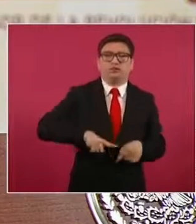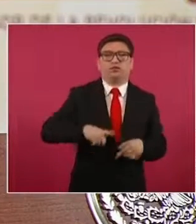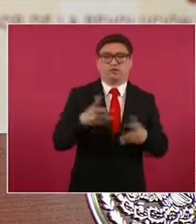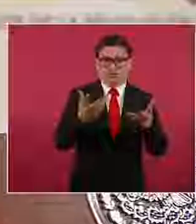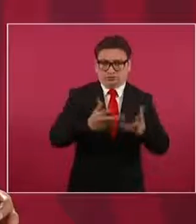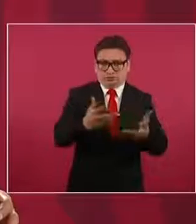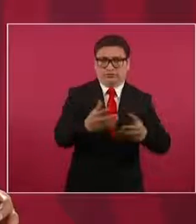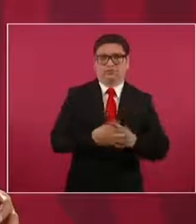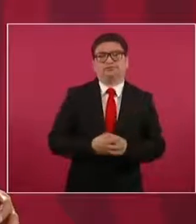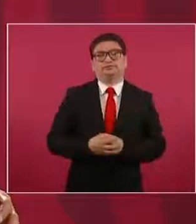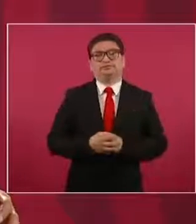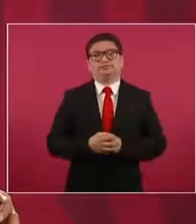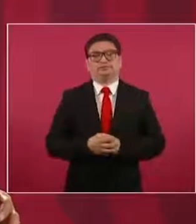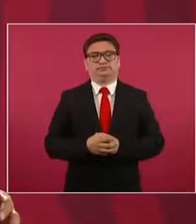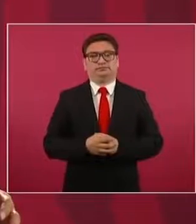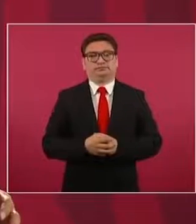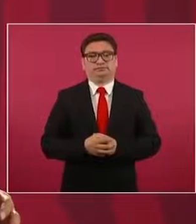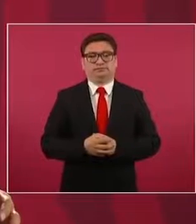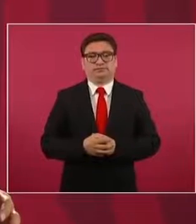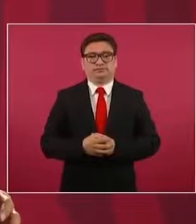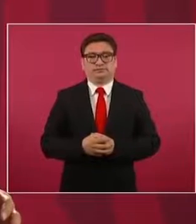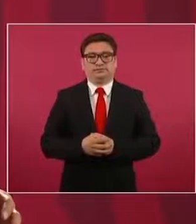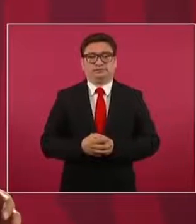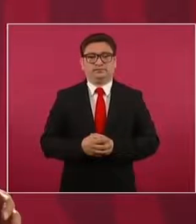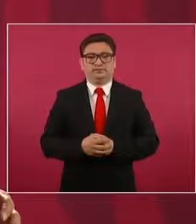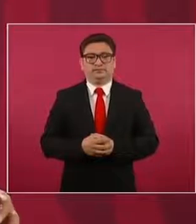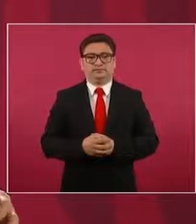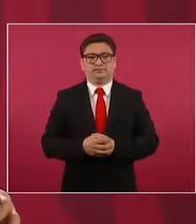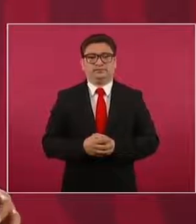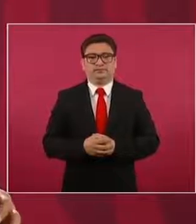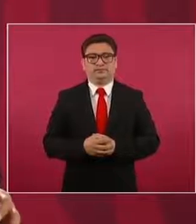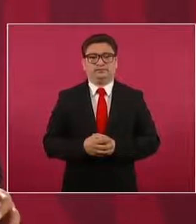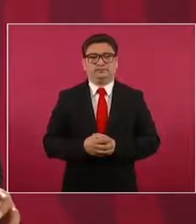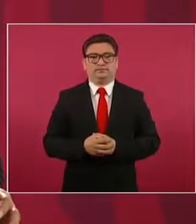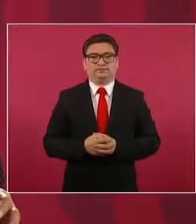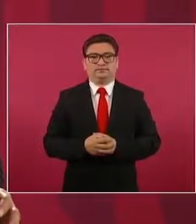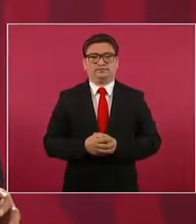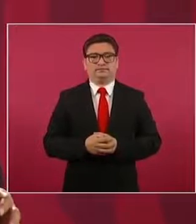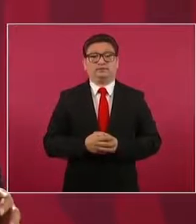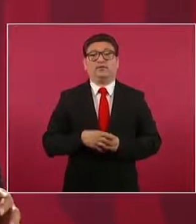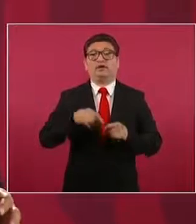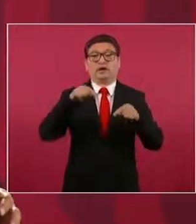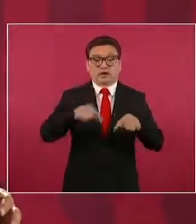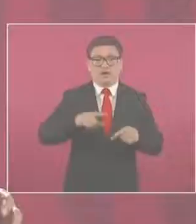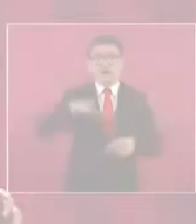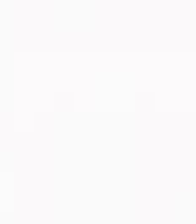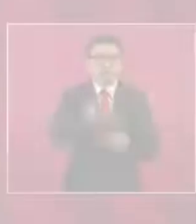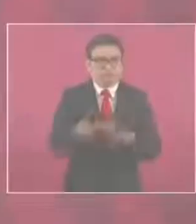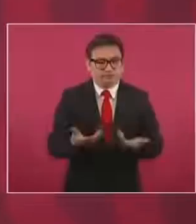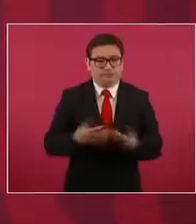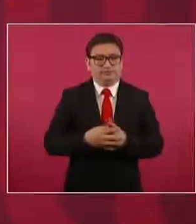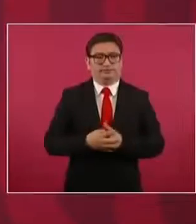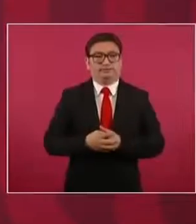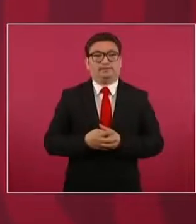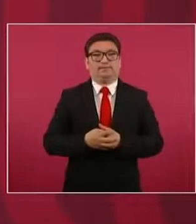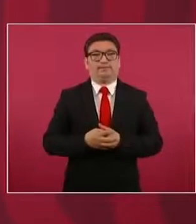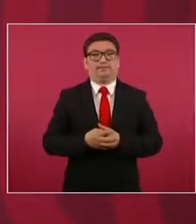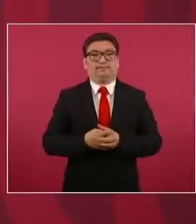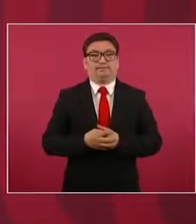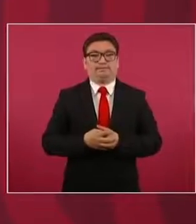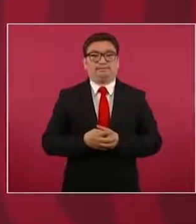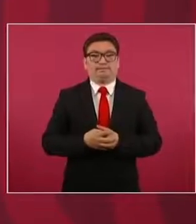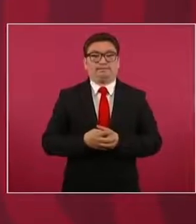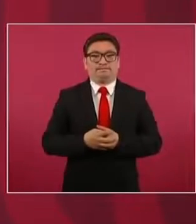Y se está haciendo, vamos a decir, por administración de manera directa, pero